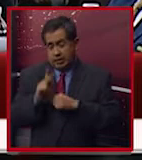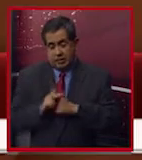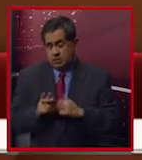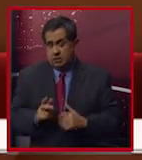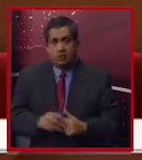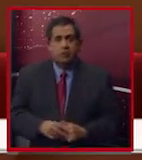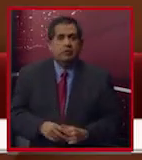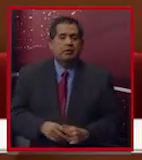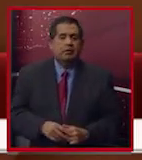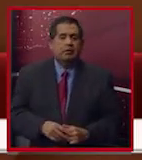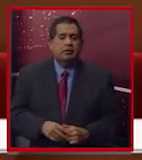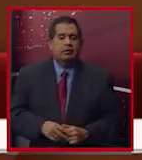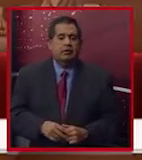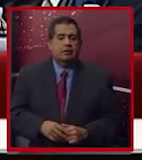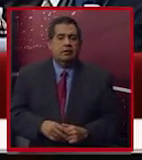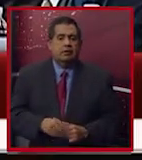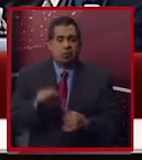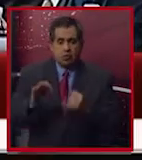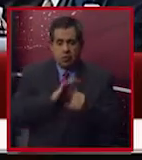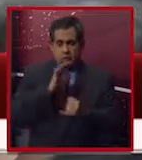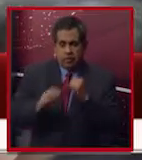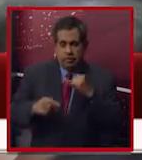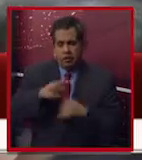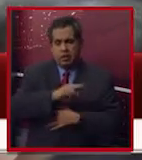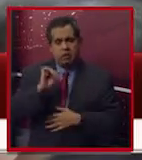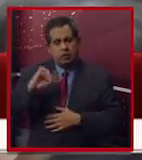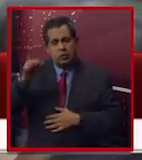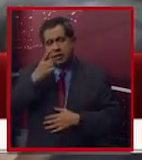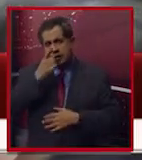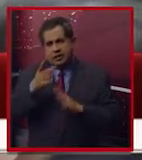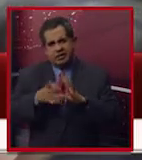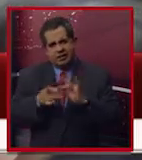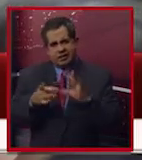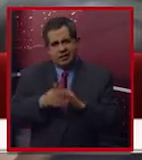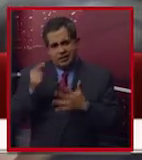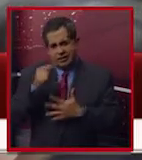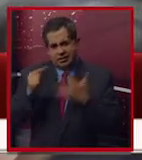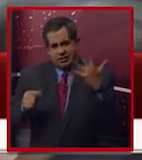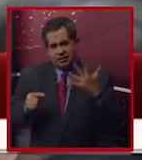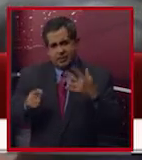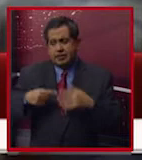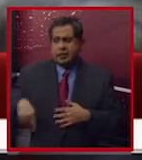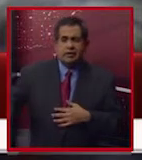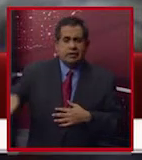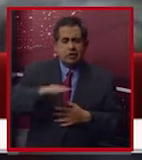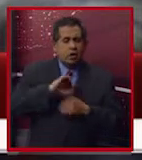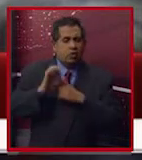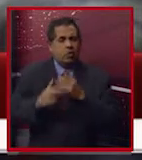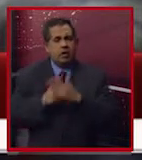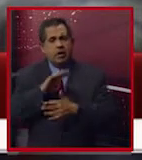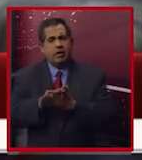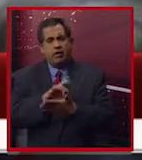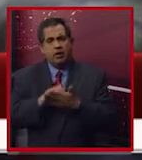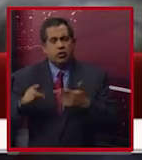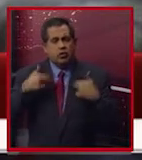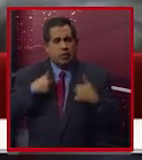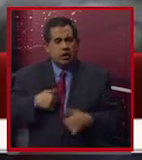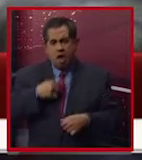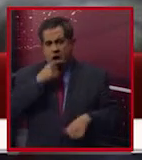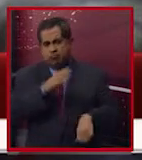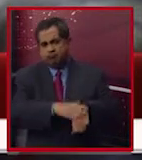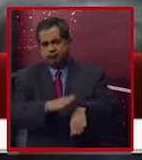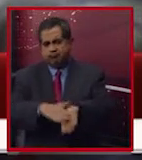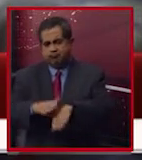frontera. Por último, el funcionario detalló aspectos que motivaron la impugnación por parte de la Comisión Nacional de Derechos Humanos a